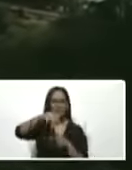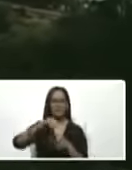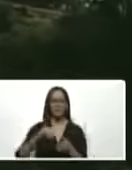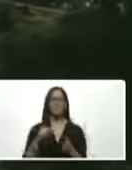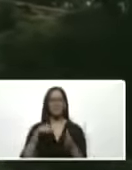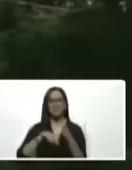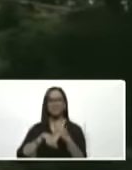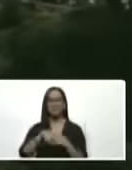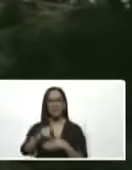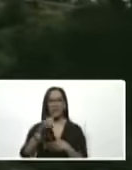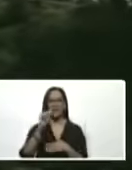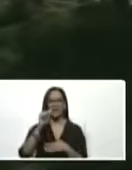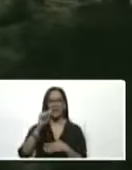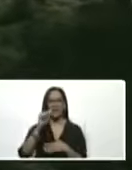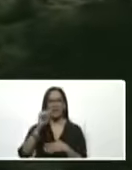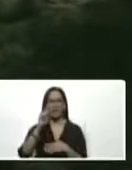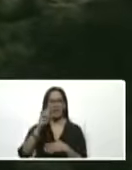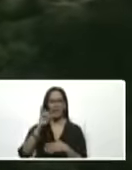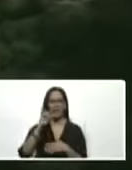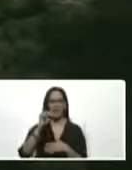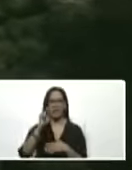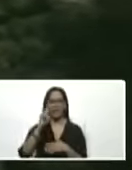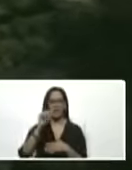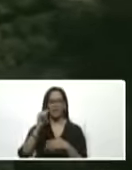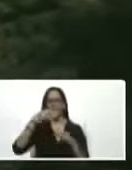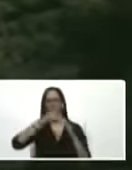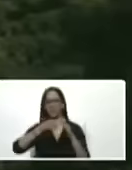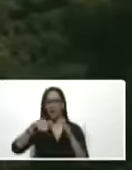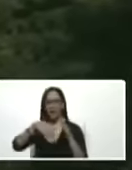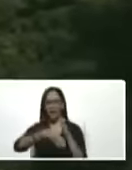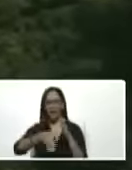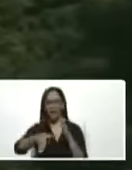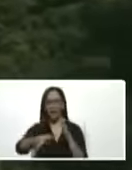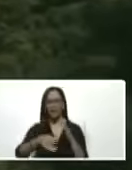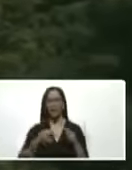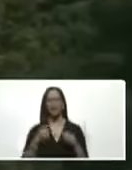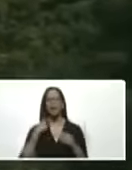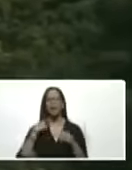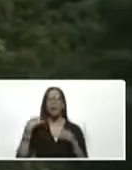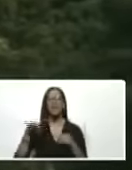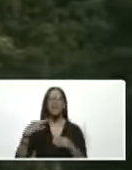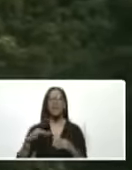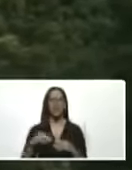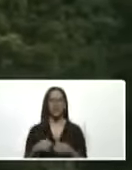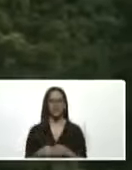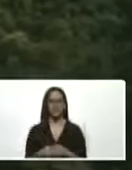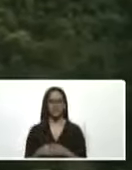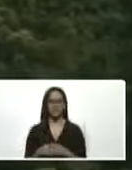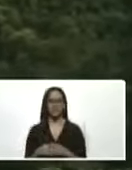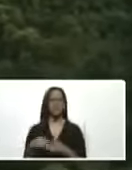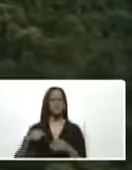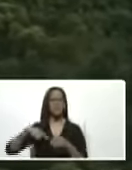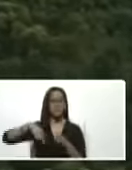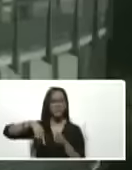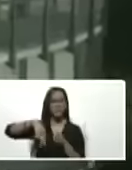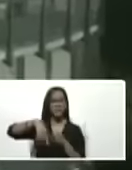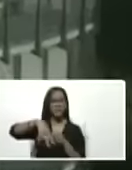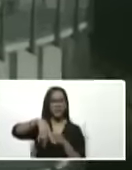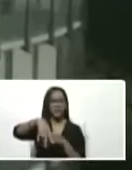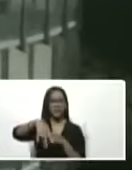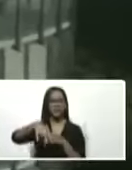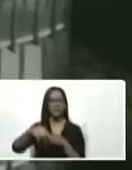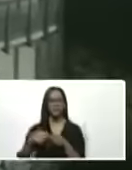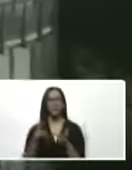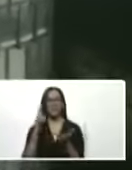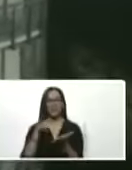Araira y baja por Araira hasta Guatire, el río Araira, y se va caminando para allá y